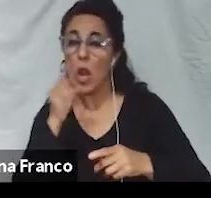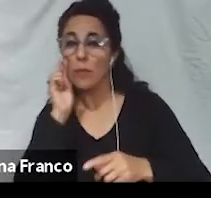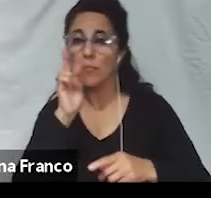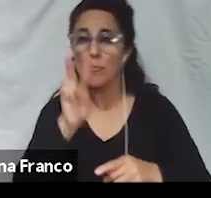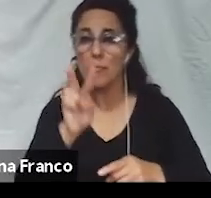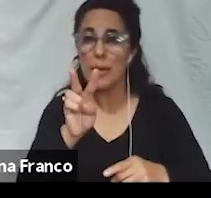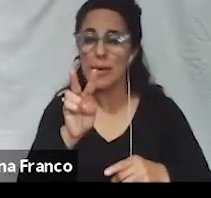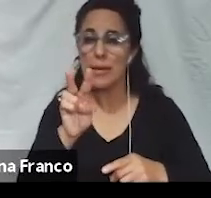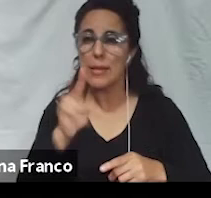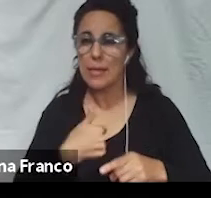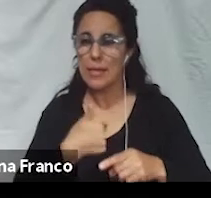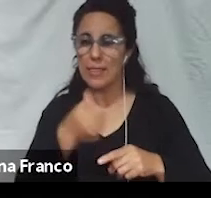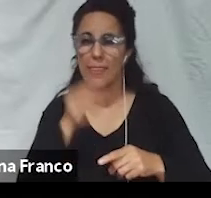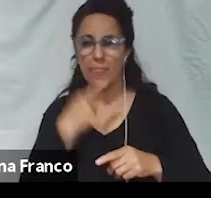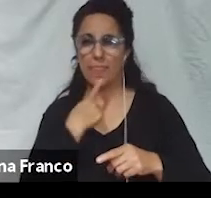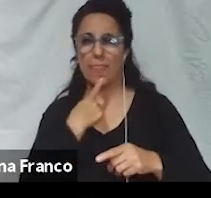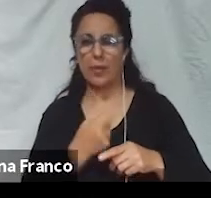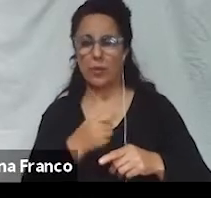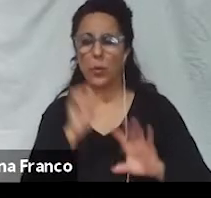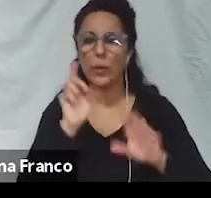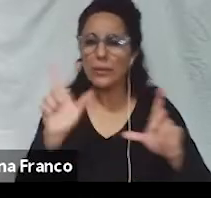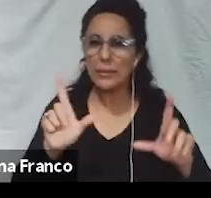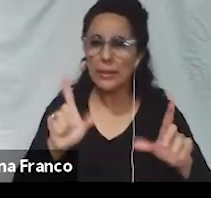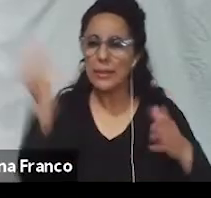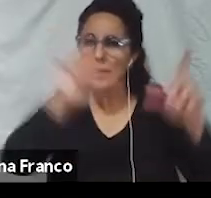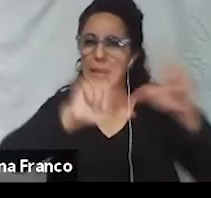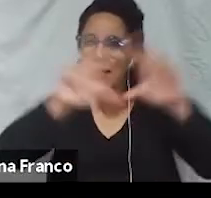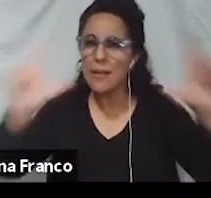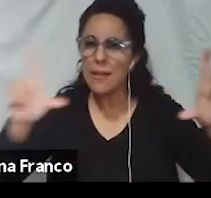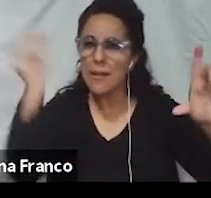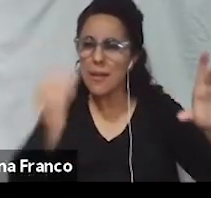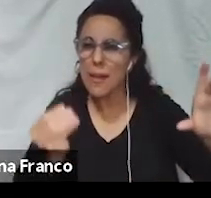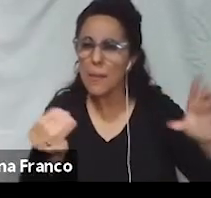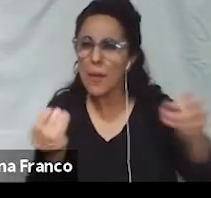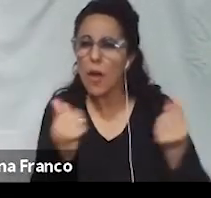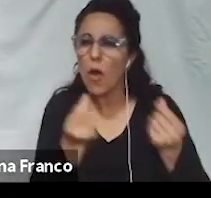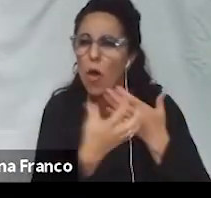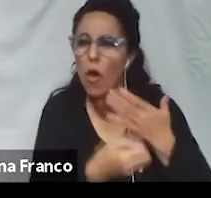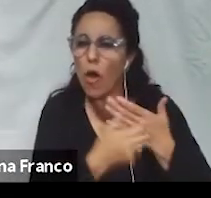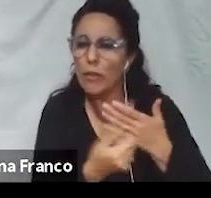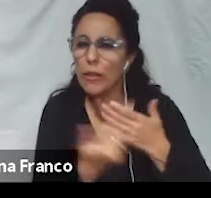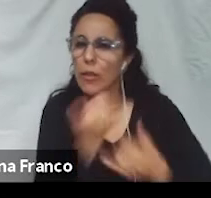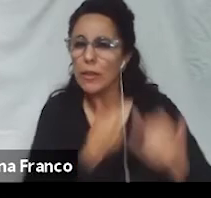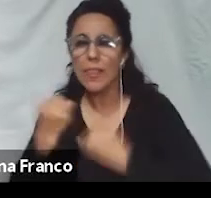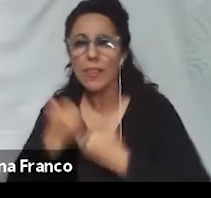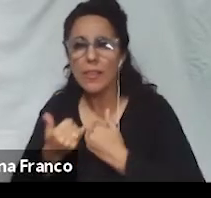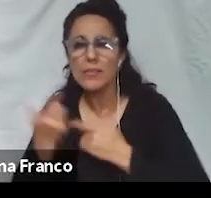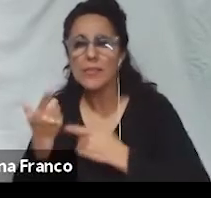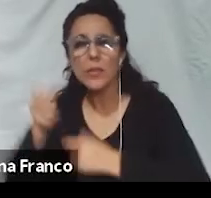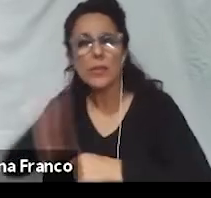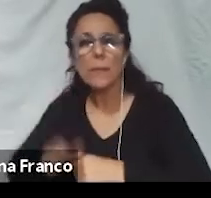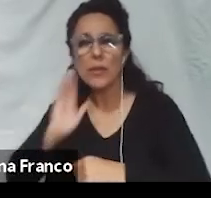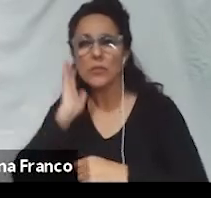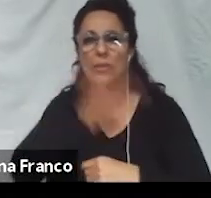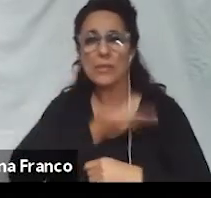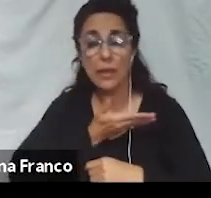al color. Entonces nosotros podemos identificar, por ejemplo, cuáles son el contenido que está siendo transmitido solo por